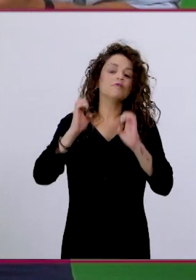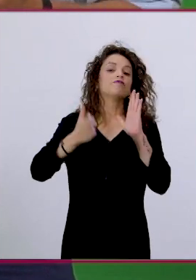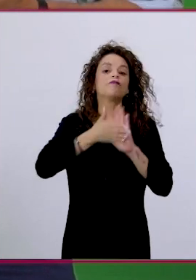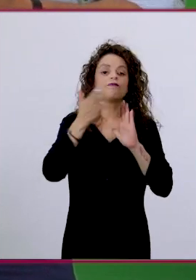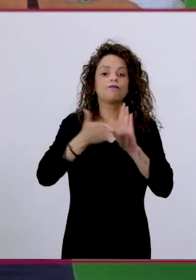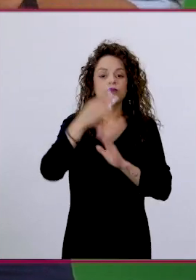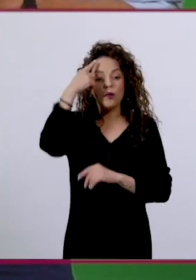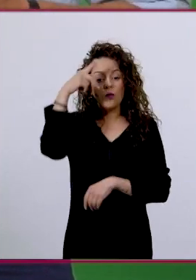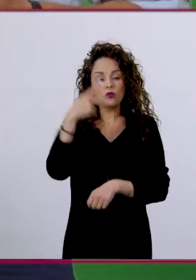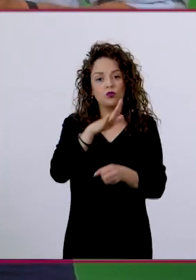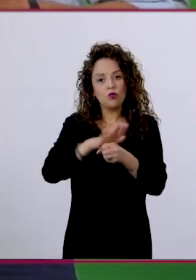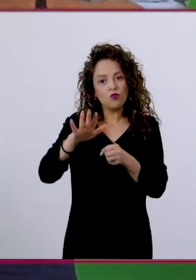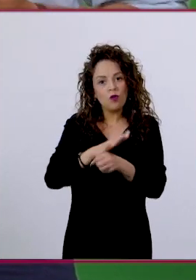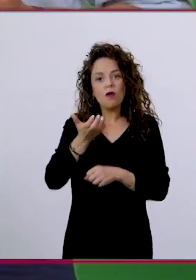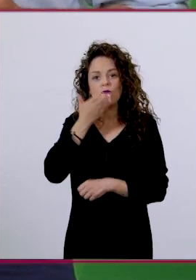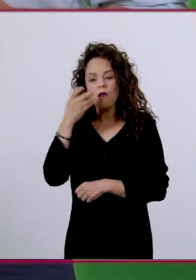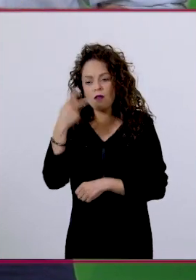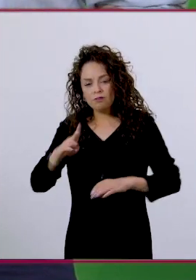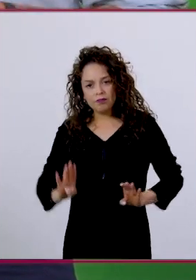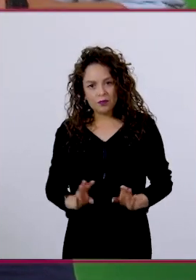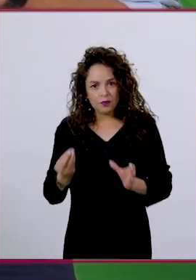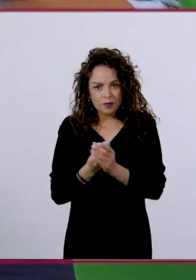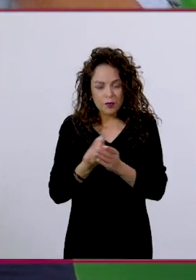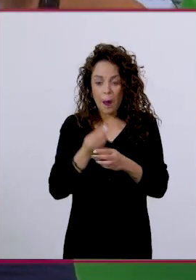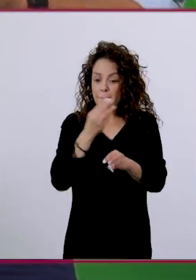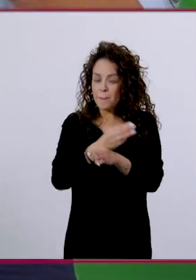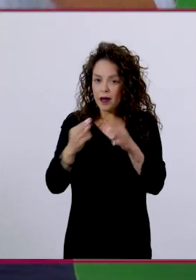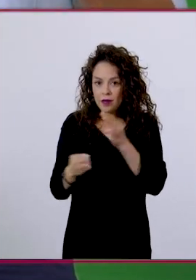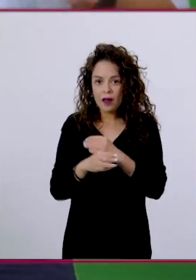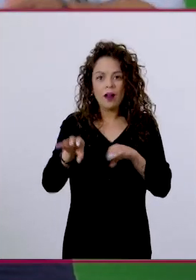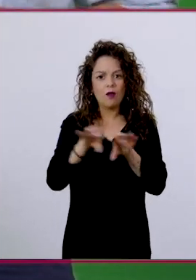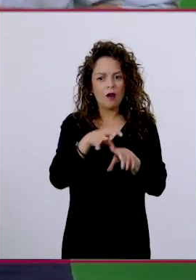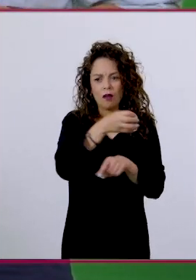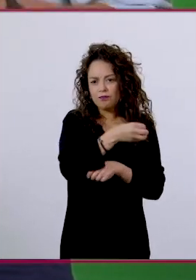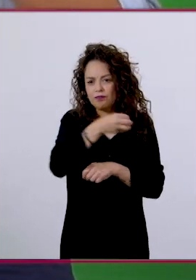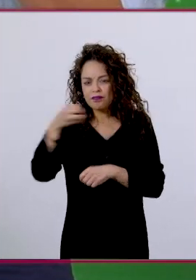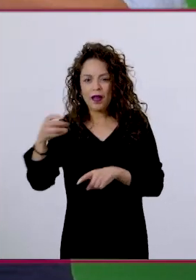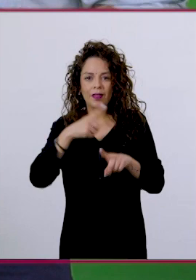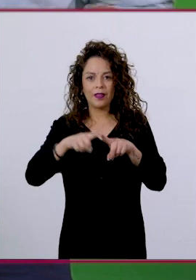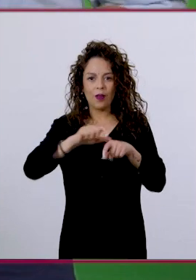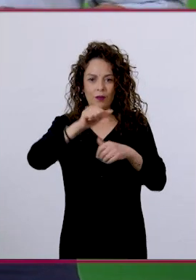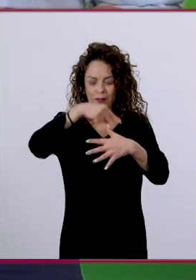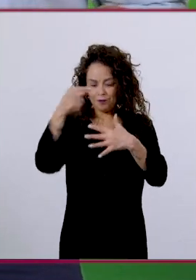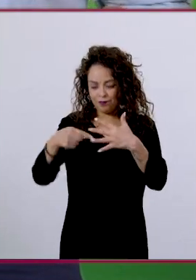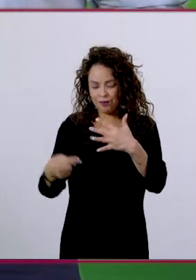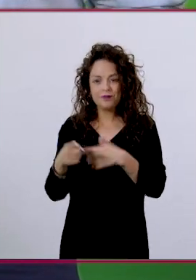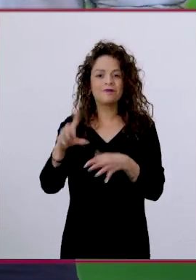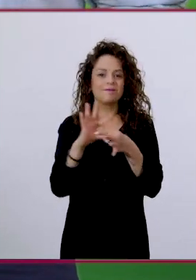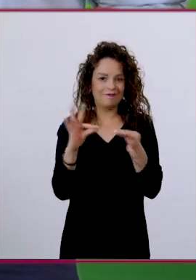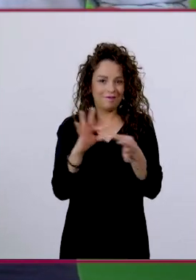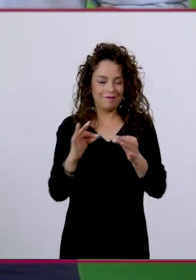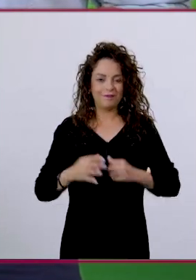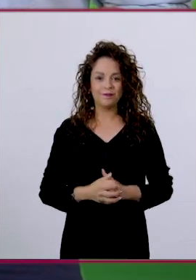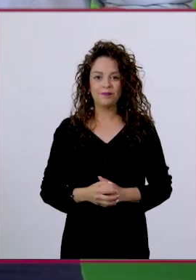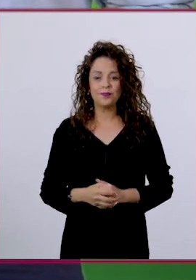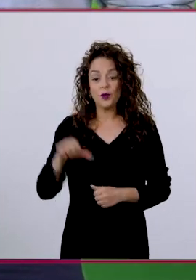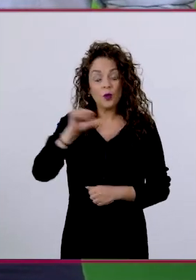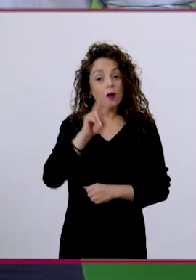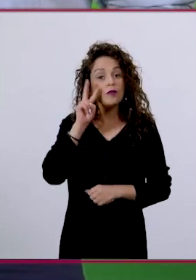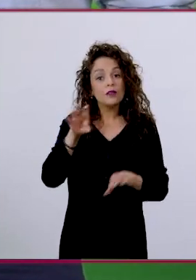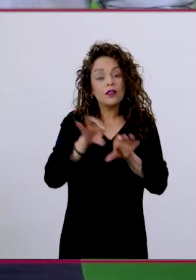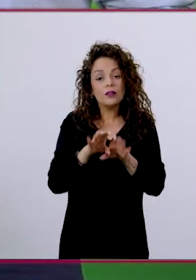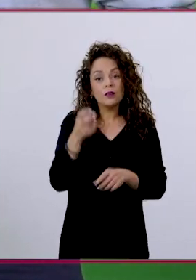saberes locales, las tradiciones, los materiales, la forma de organización, esto entre otras cosas que ya nos van a platicar. Así que hoy veremos cómo los